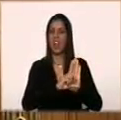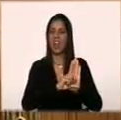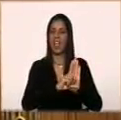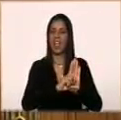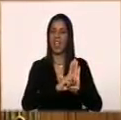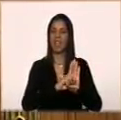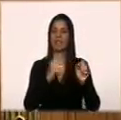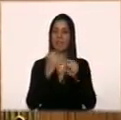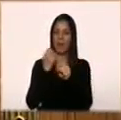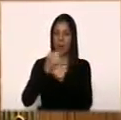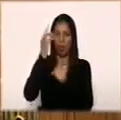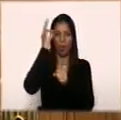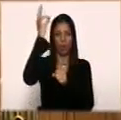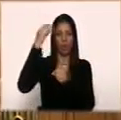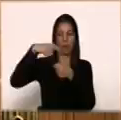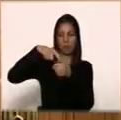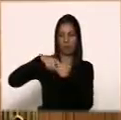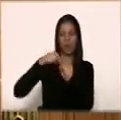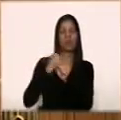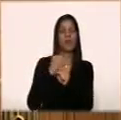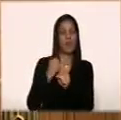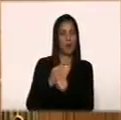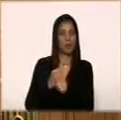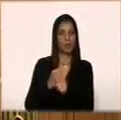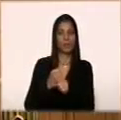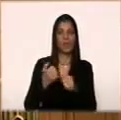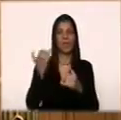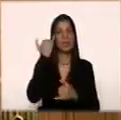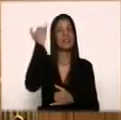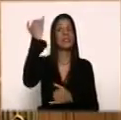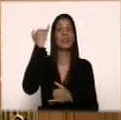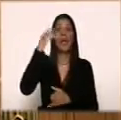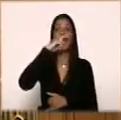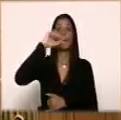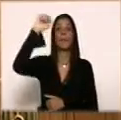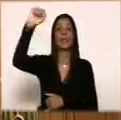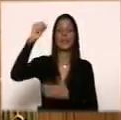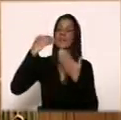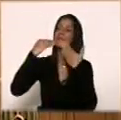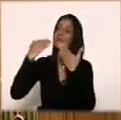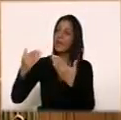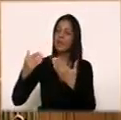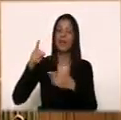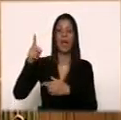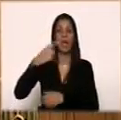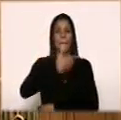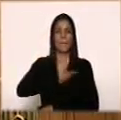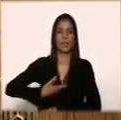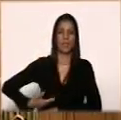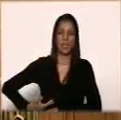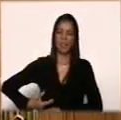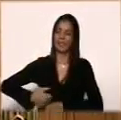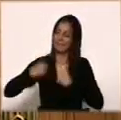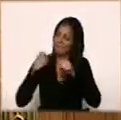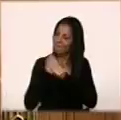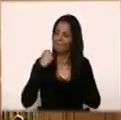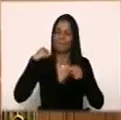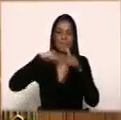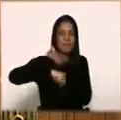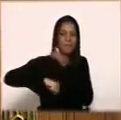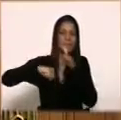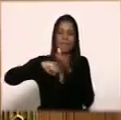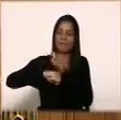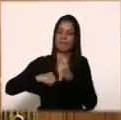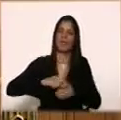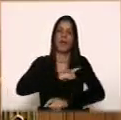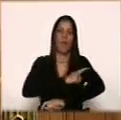de los CPT. Gracias al presidente Nicolás Maduro, un presidente obrero que ha venido dándole todo